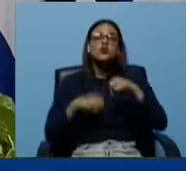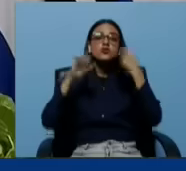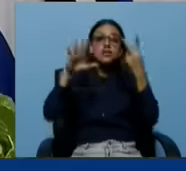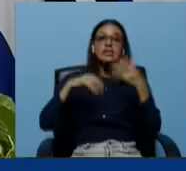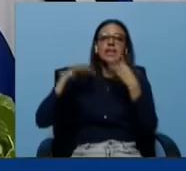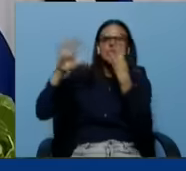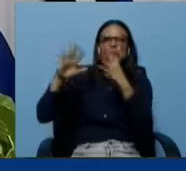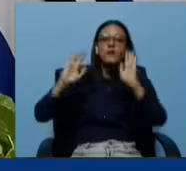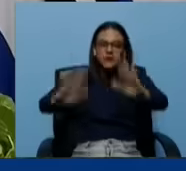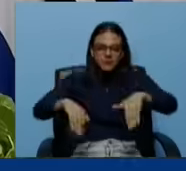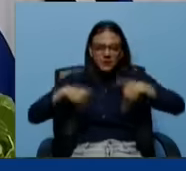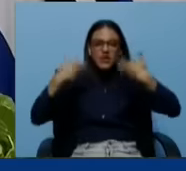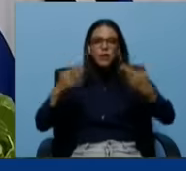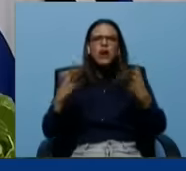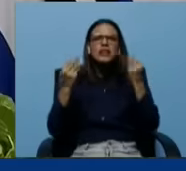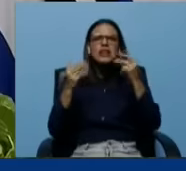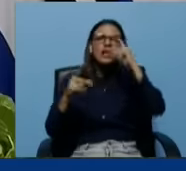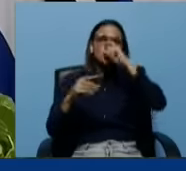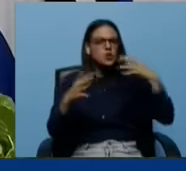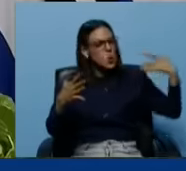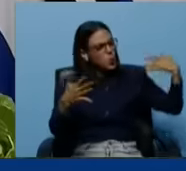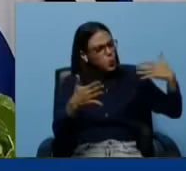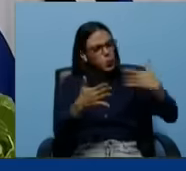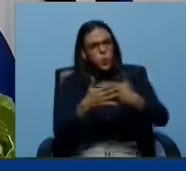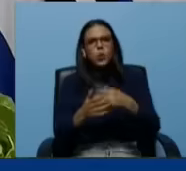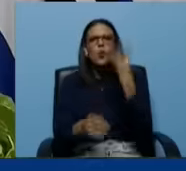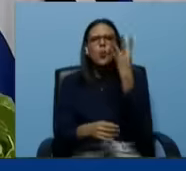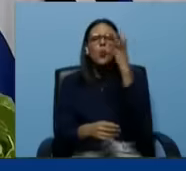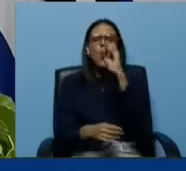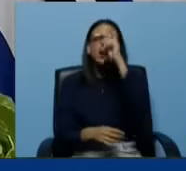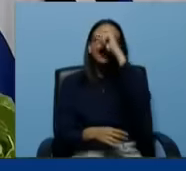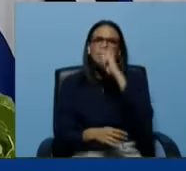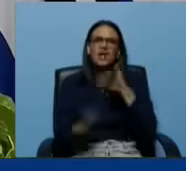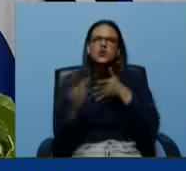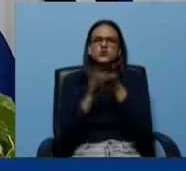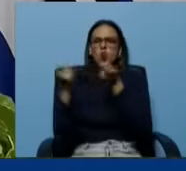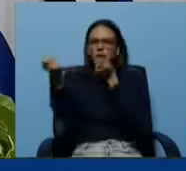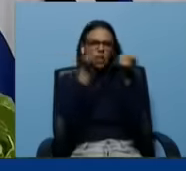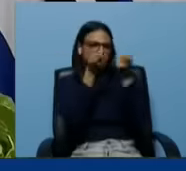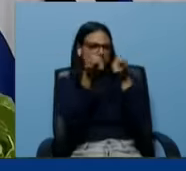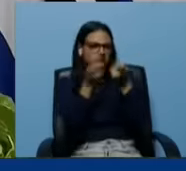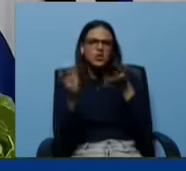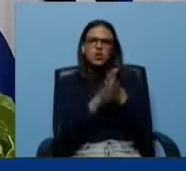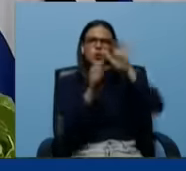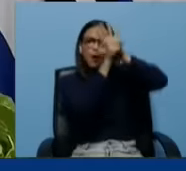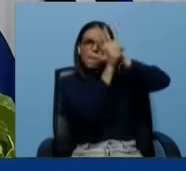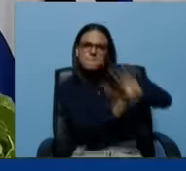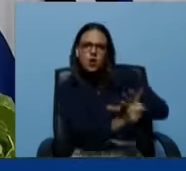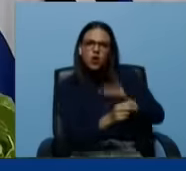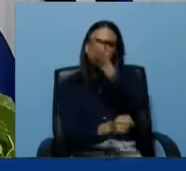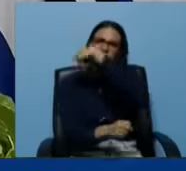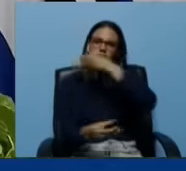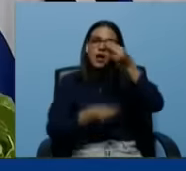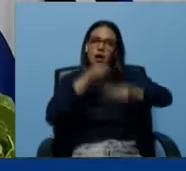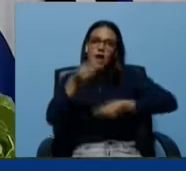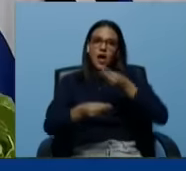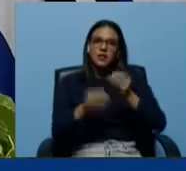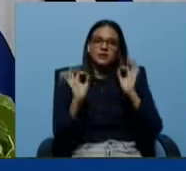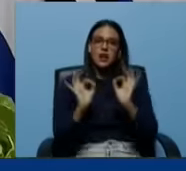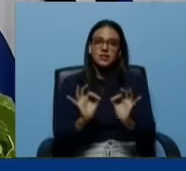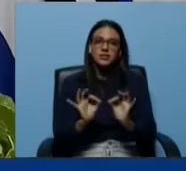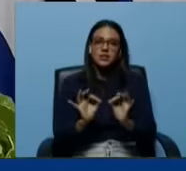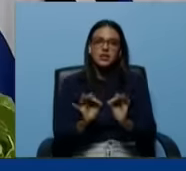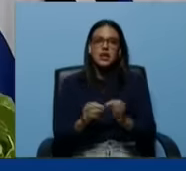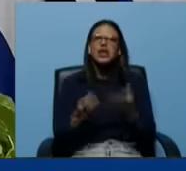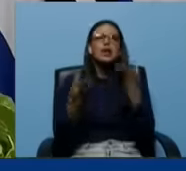después de tantos años, más de 40 años de dominación imperialista, somocista, y con miles